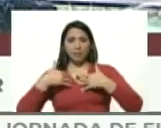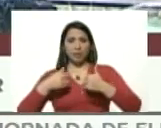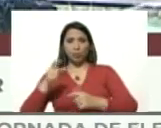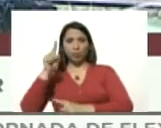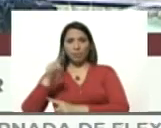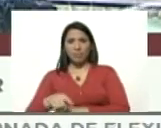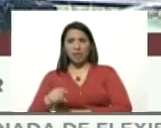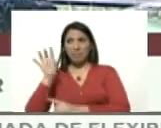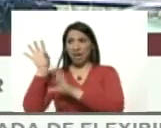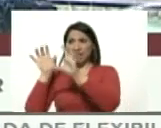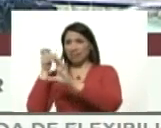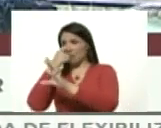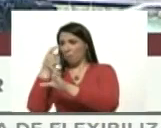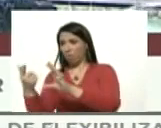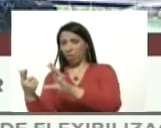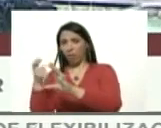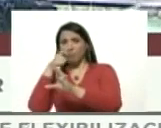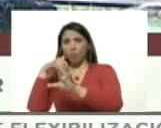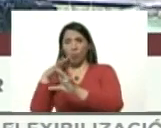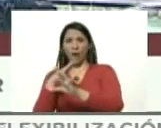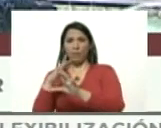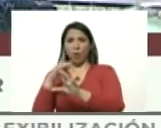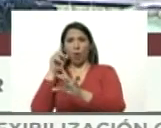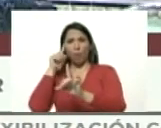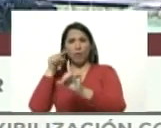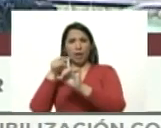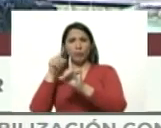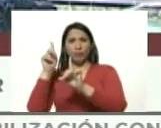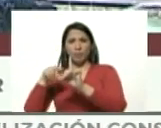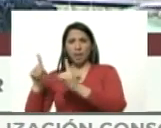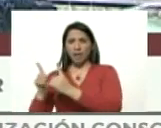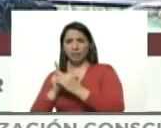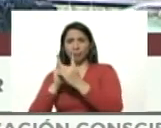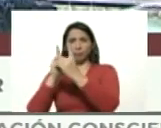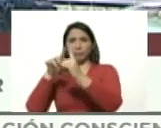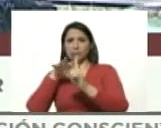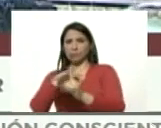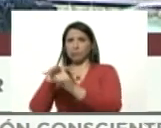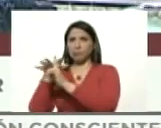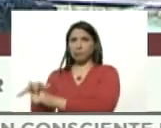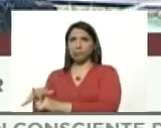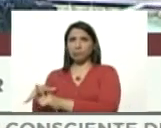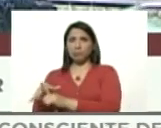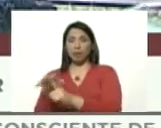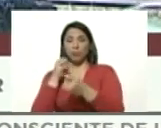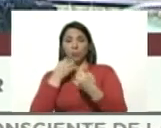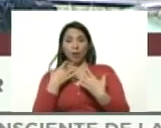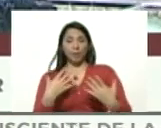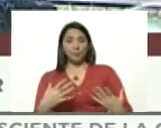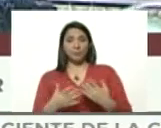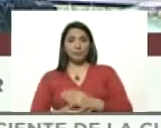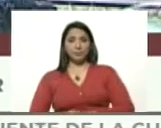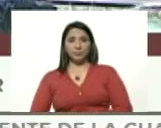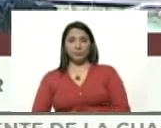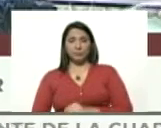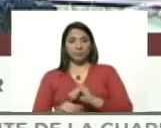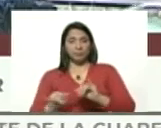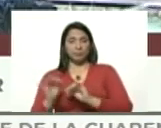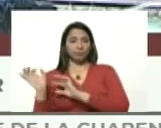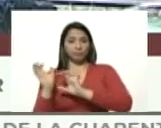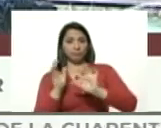además objeto terrible de persecución por xenofobia. Así que, bueno, ya han